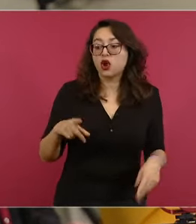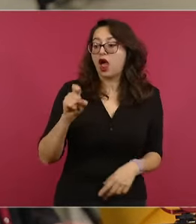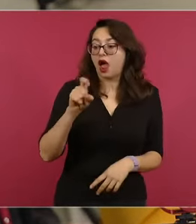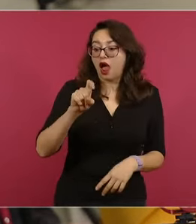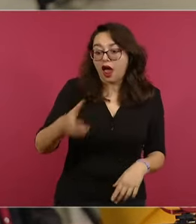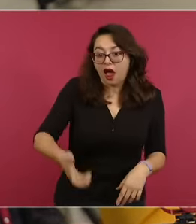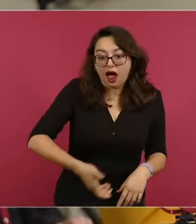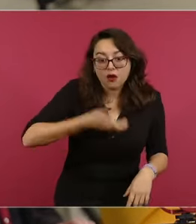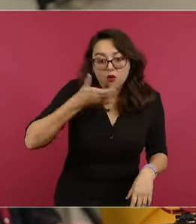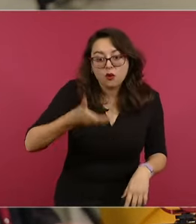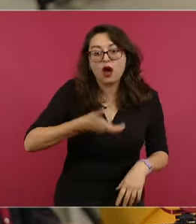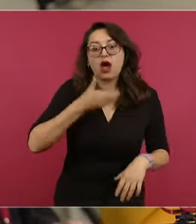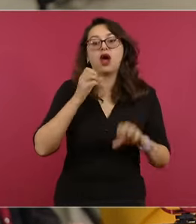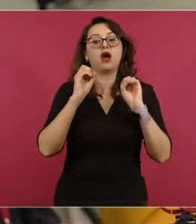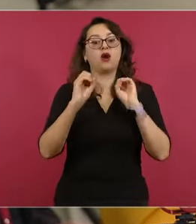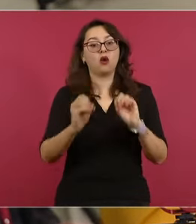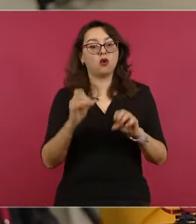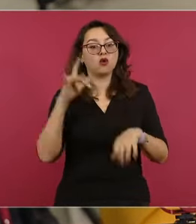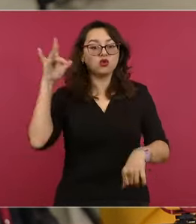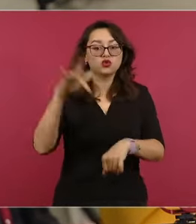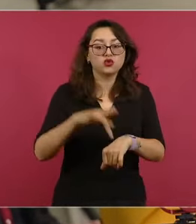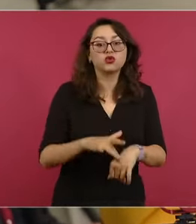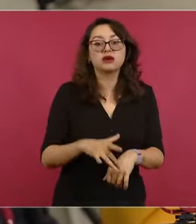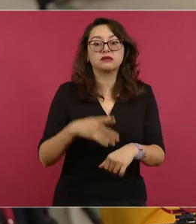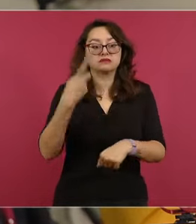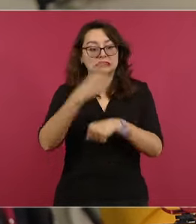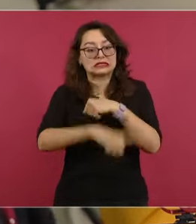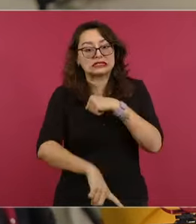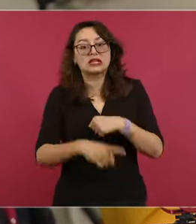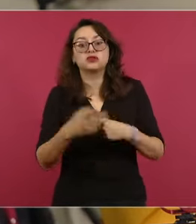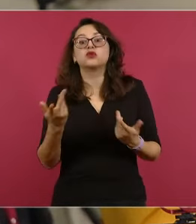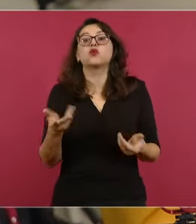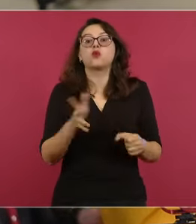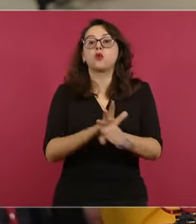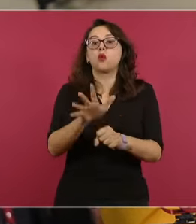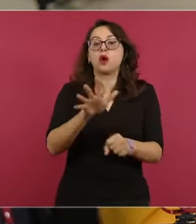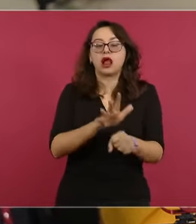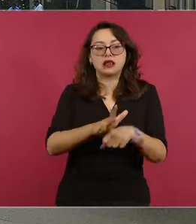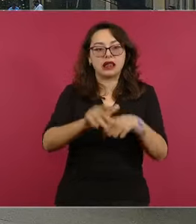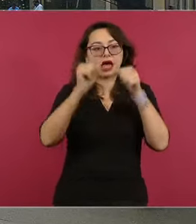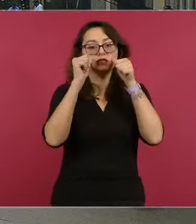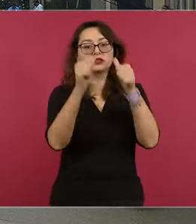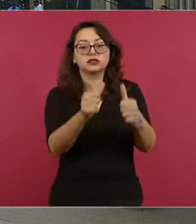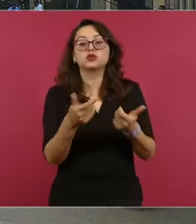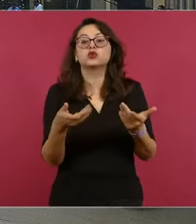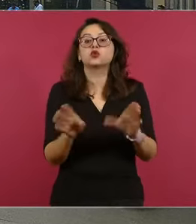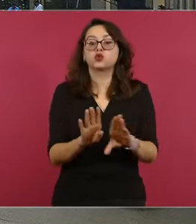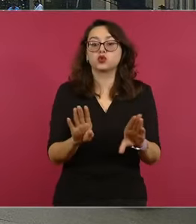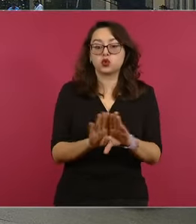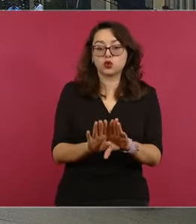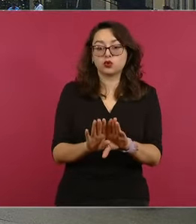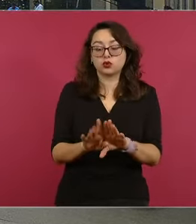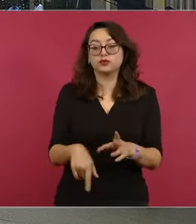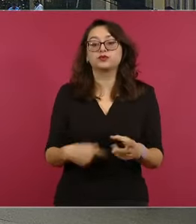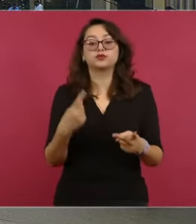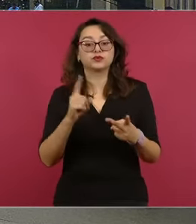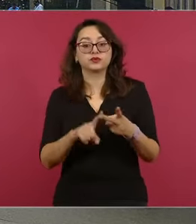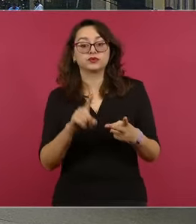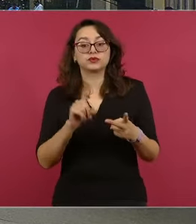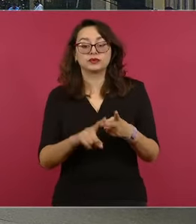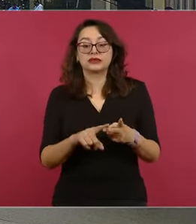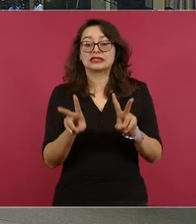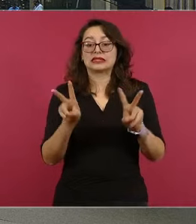preguntarle qué se hará para atender a estas comunidades luego de este dictamen específicamente. Y luego dos, es sobre el impacto